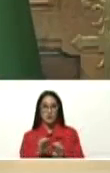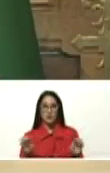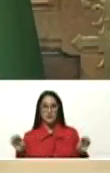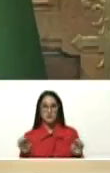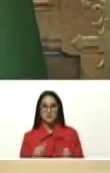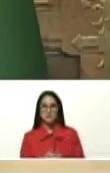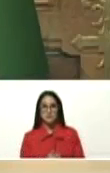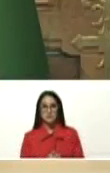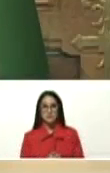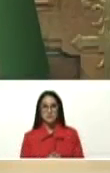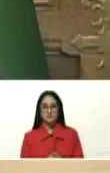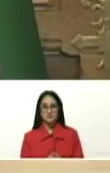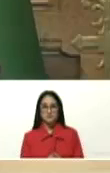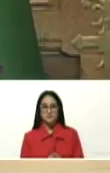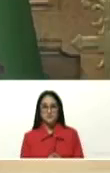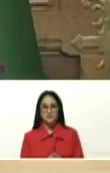educación,